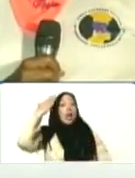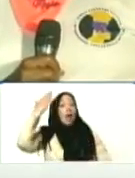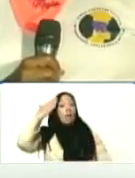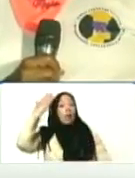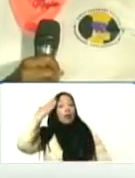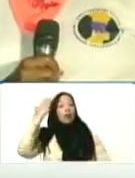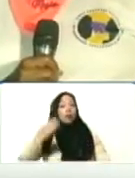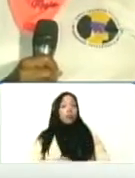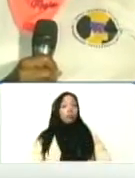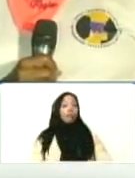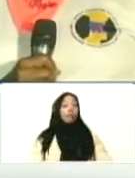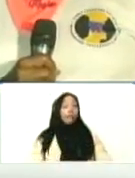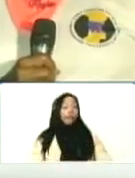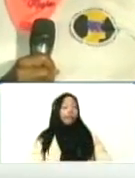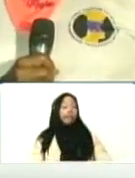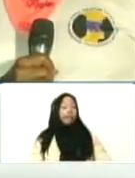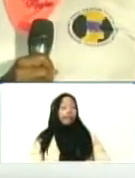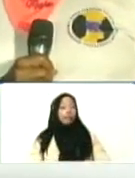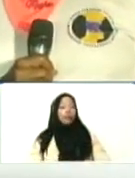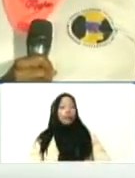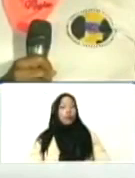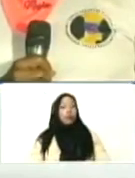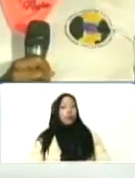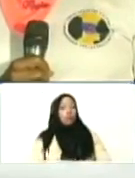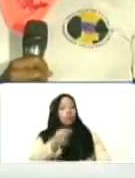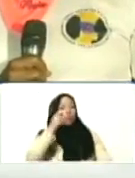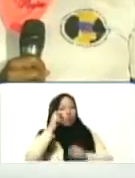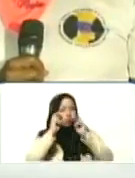pueblo. Para que ustedes vean.